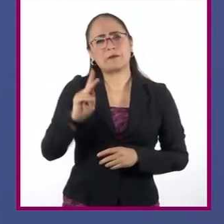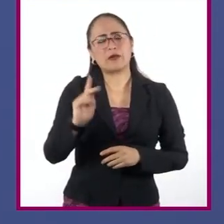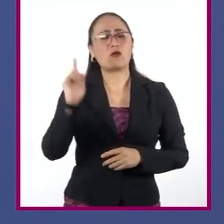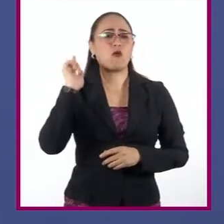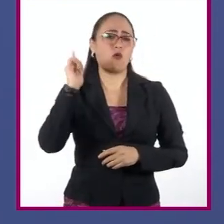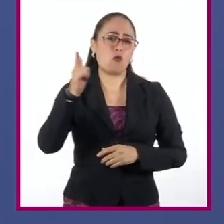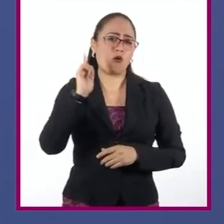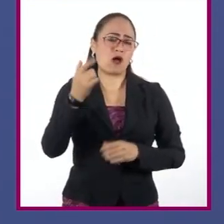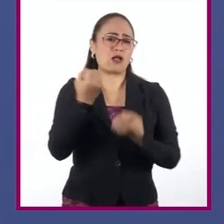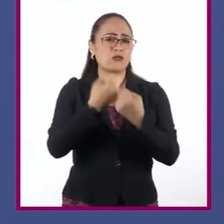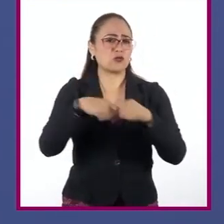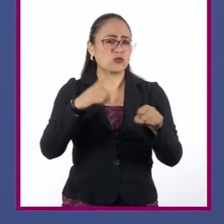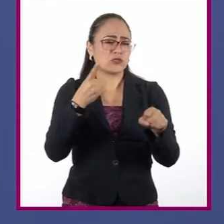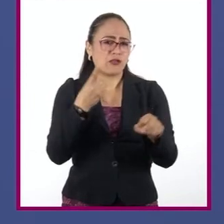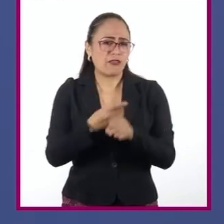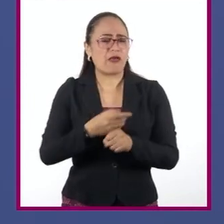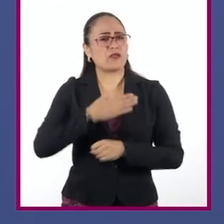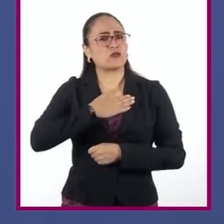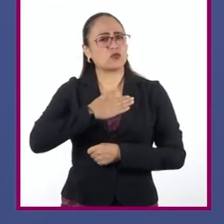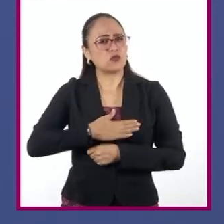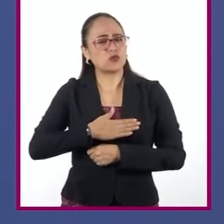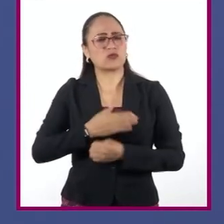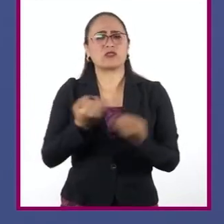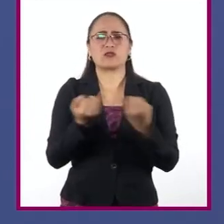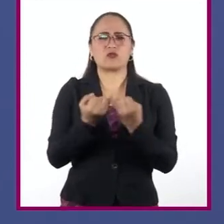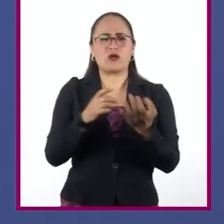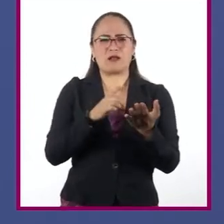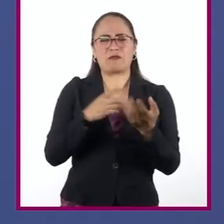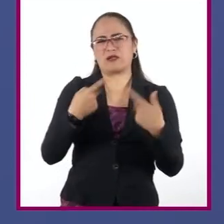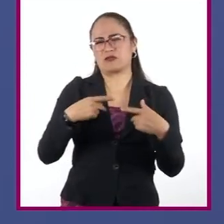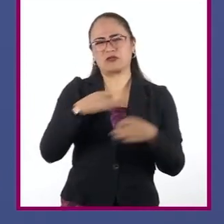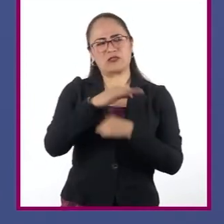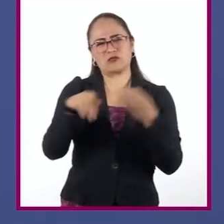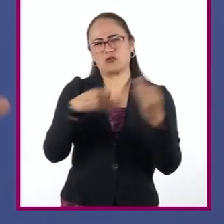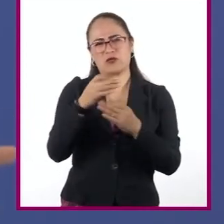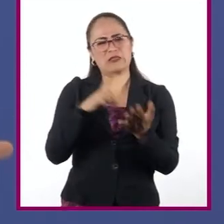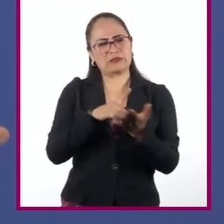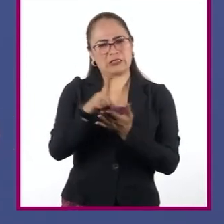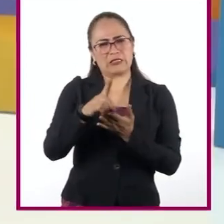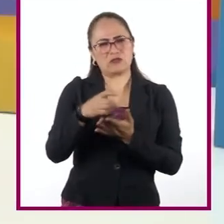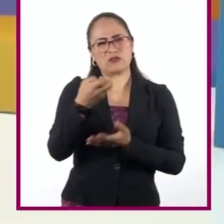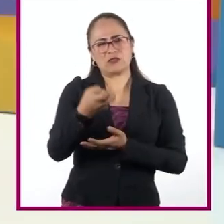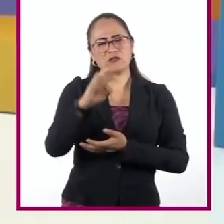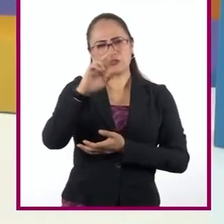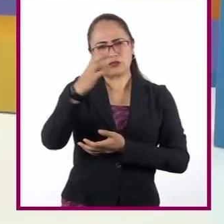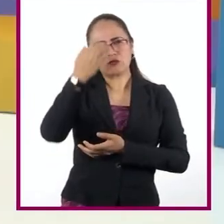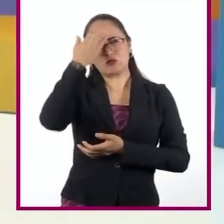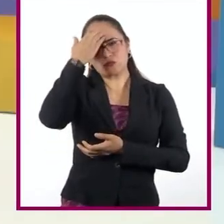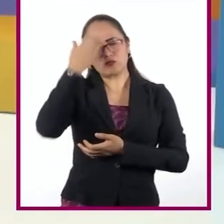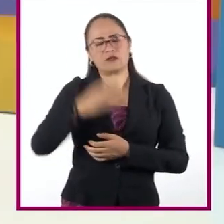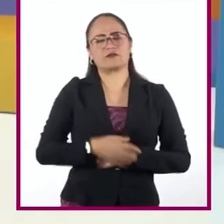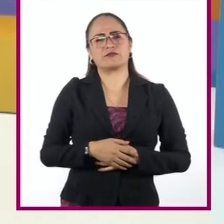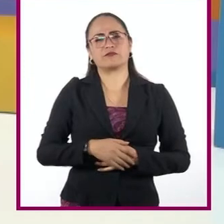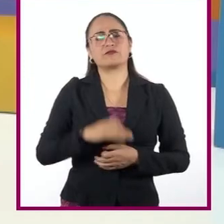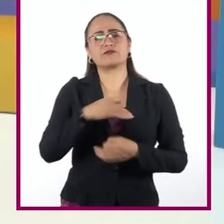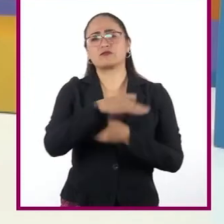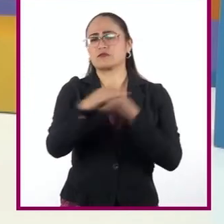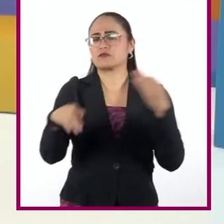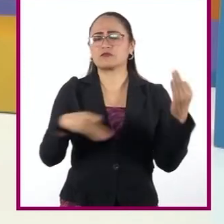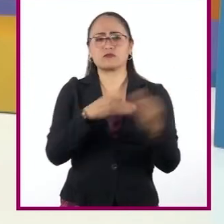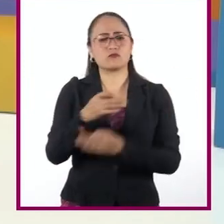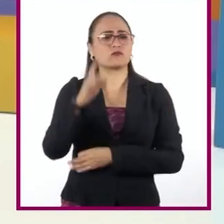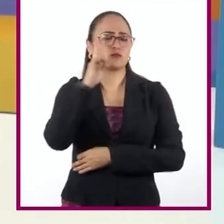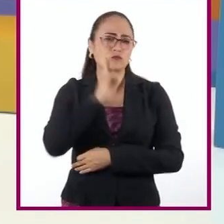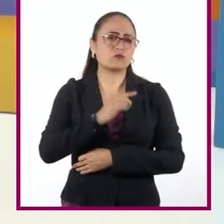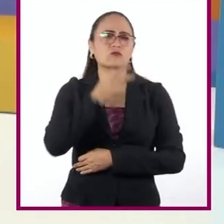sociedades sean justas y los derechos de todas las personas sean reconocidos. Todas y todos deseamos